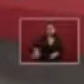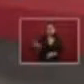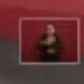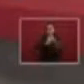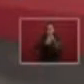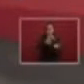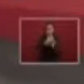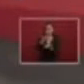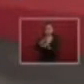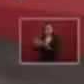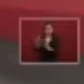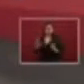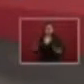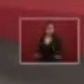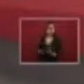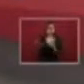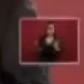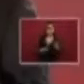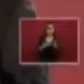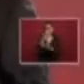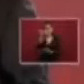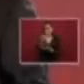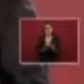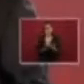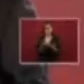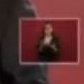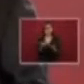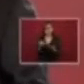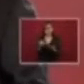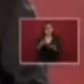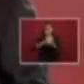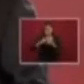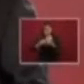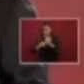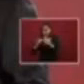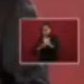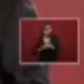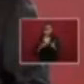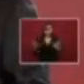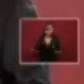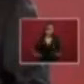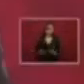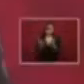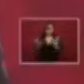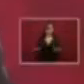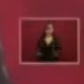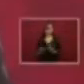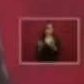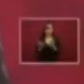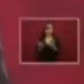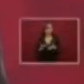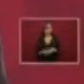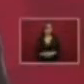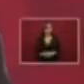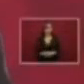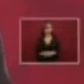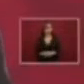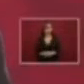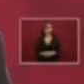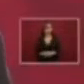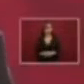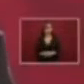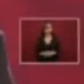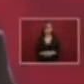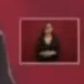del colectivo de No Más Abusos, y les pregunto, ¿es canónico, es kosher que efectivamente se plantee un tema como el de